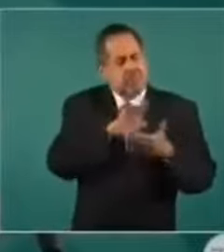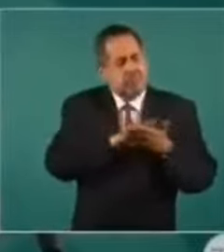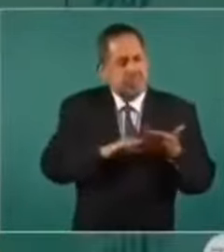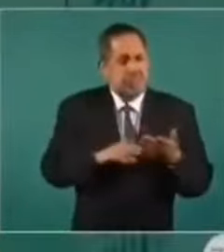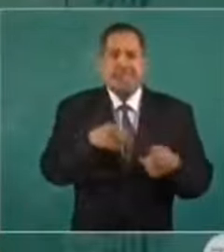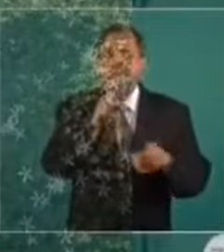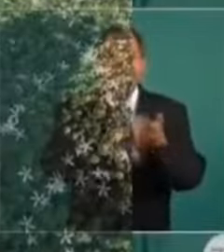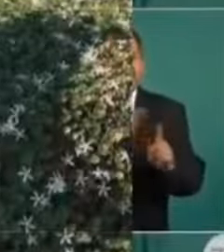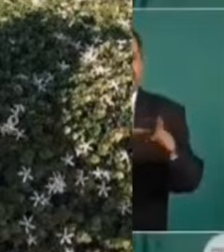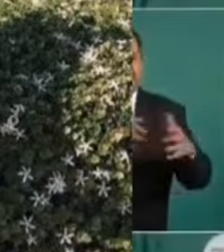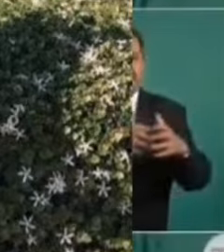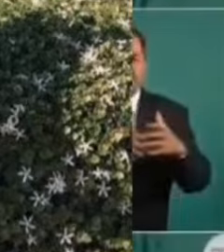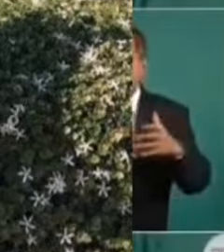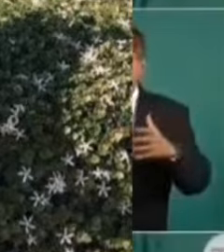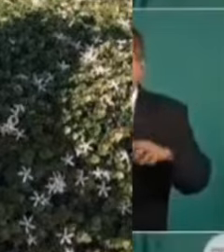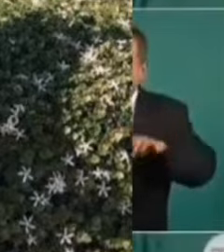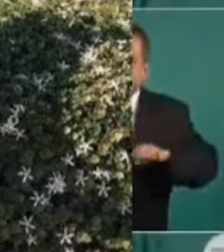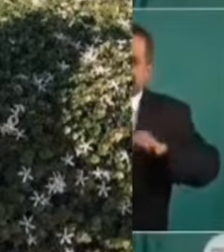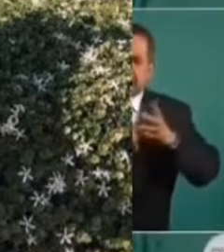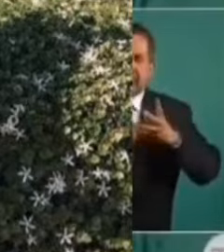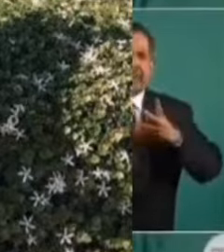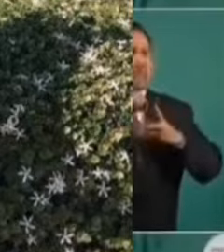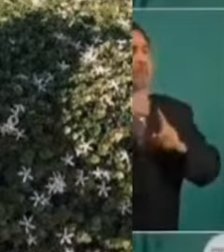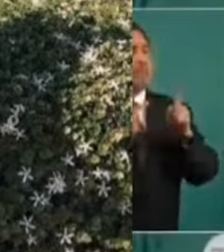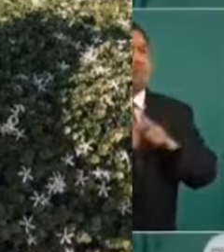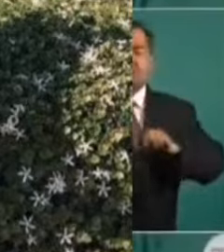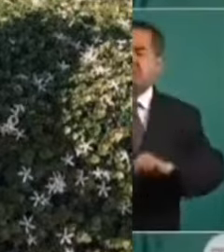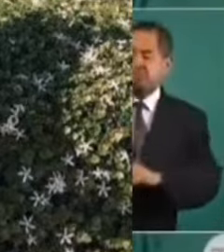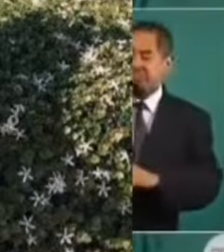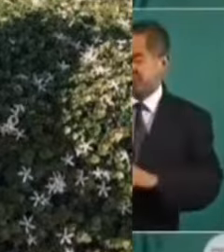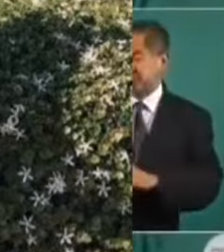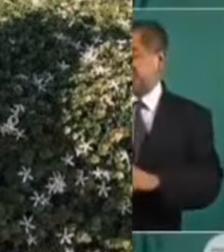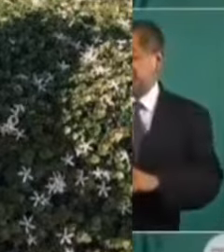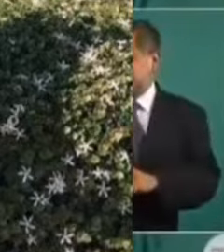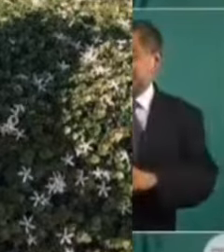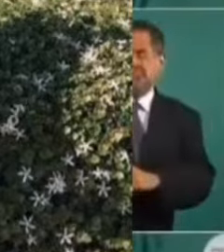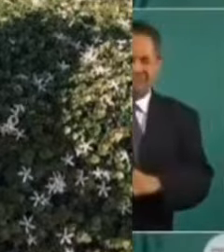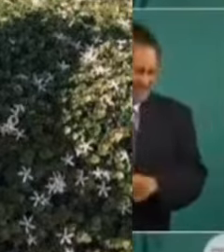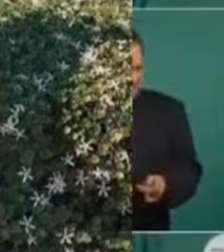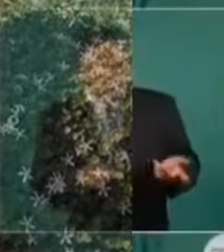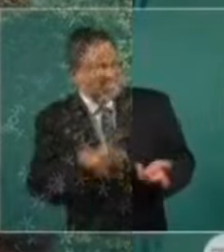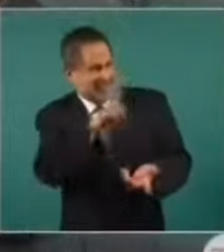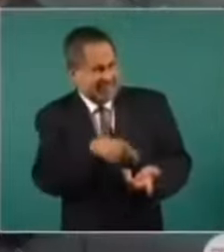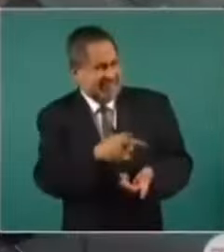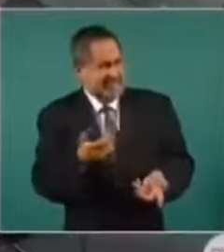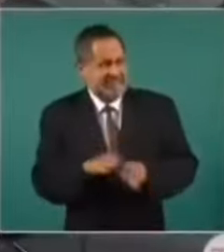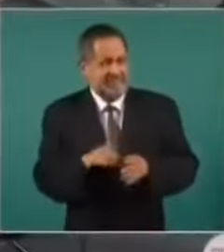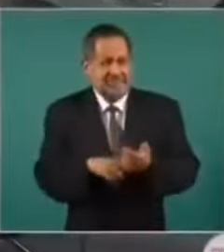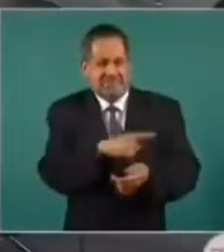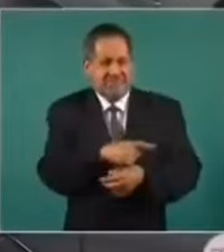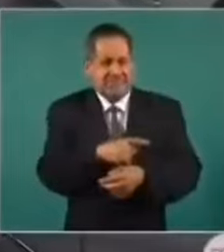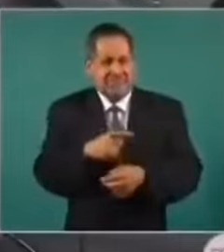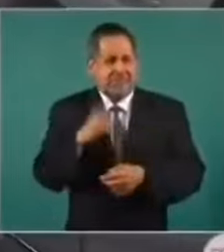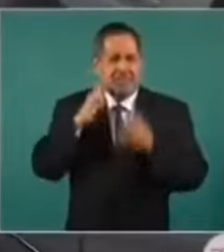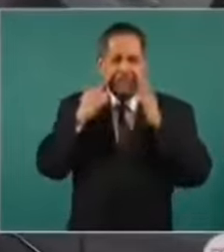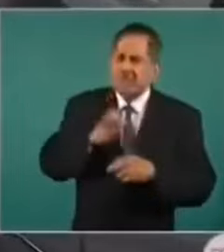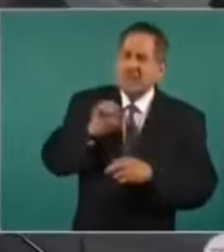vengan de abajo, se vuelven ladinos y ya, de la noche a la mañana, son racistas.